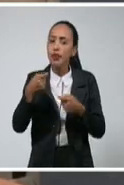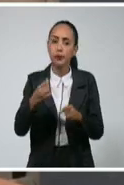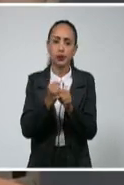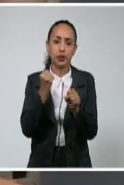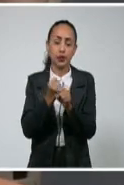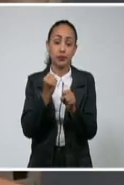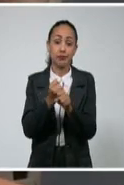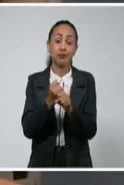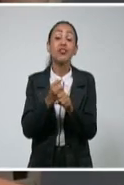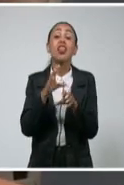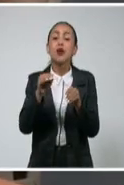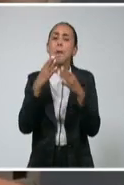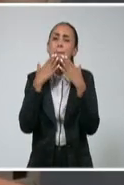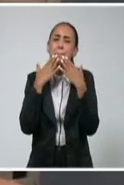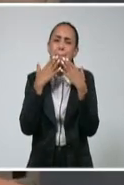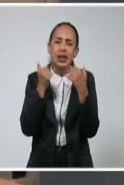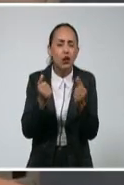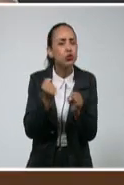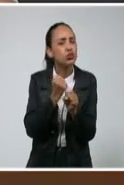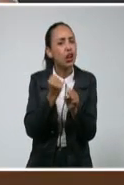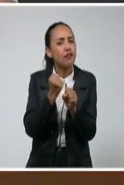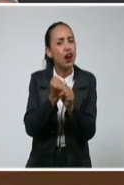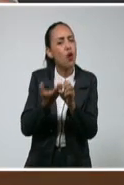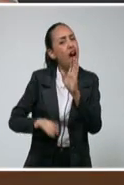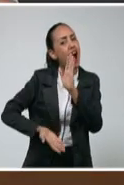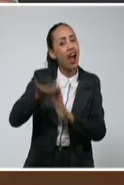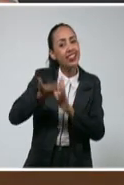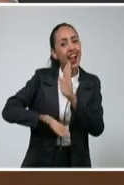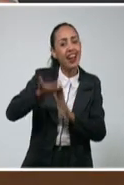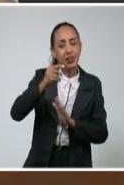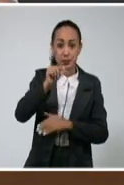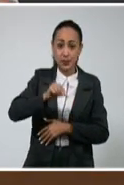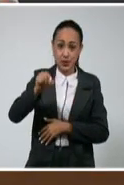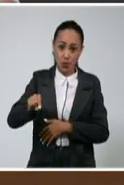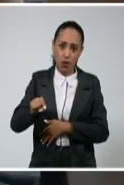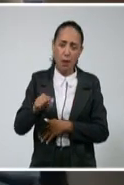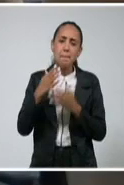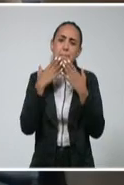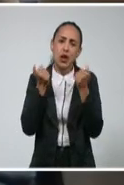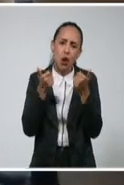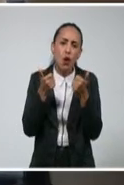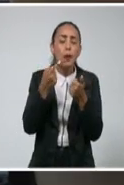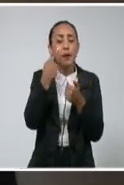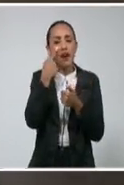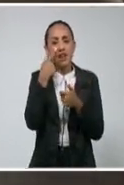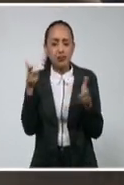una mejor gestión de las altas médicas, lo que incidirá positivamente en el decrecimiento de los